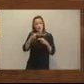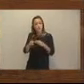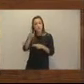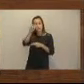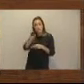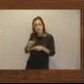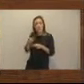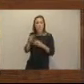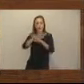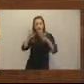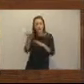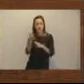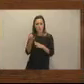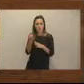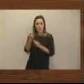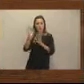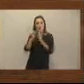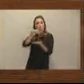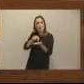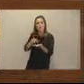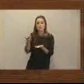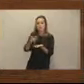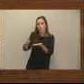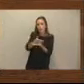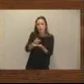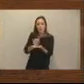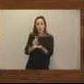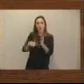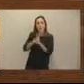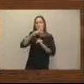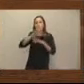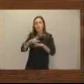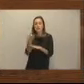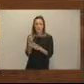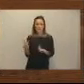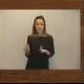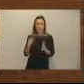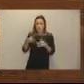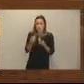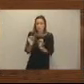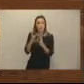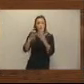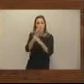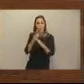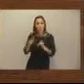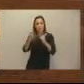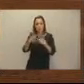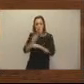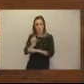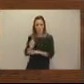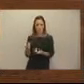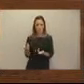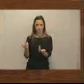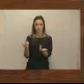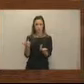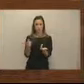cobrar comisiones, que tienen que cumplir la ley. Los parlamentos no funcionarían. No tiene sentido pedir lo evidente. Para eso no estamos aquí. Estamos para